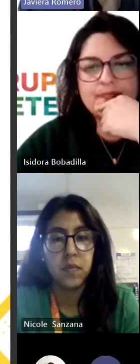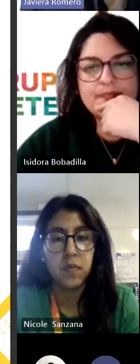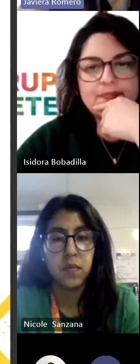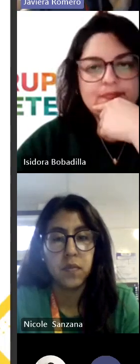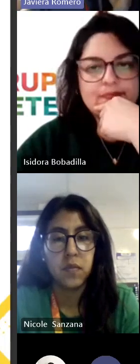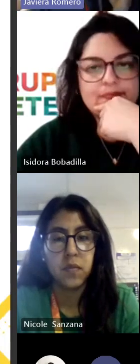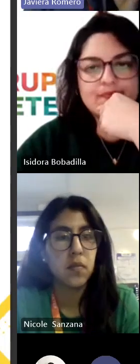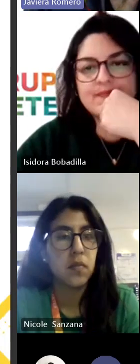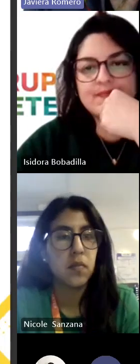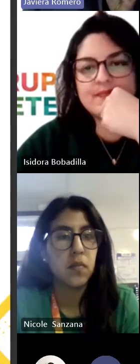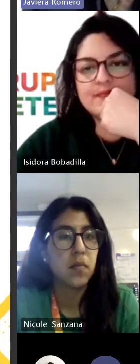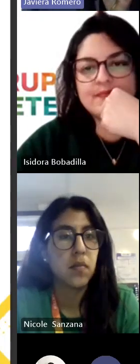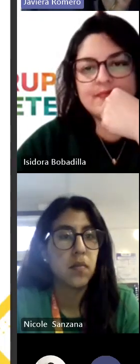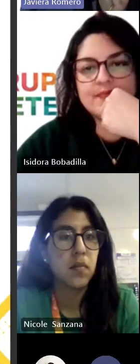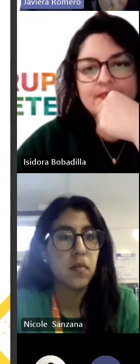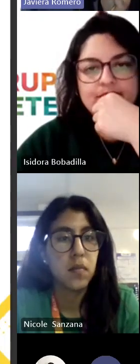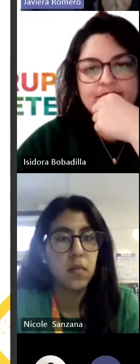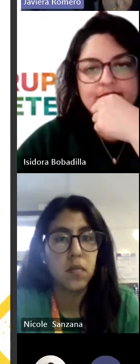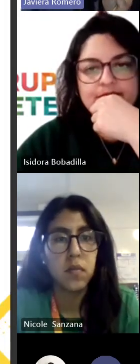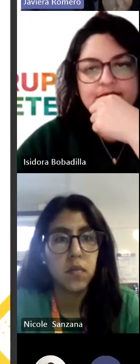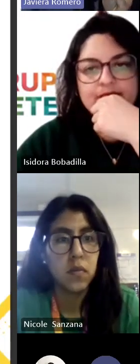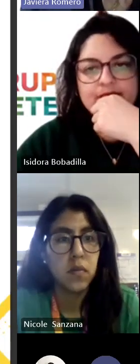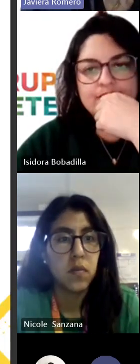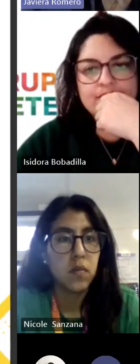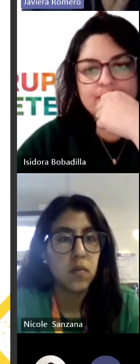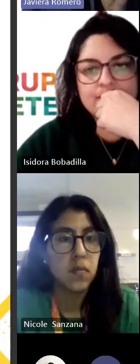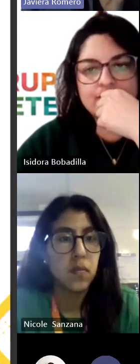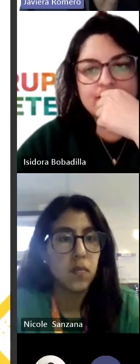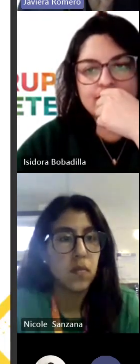tres elementos. A nivel ambiental, donde